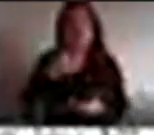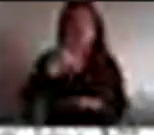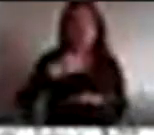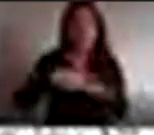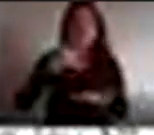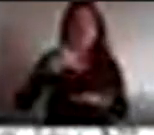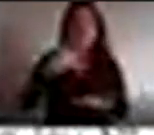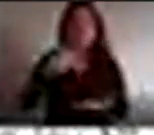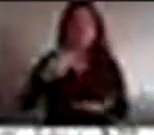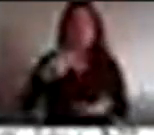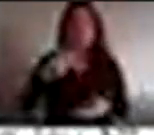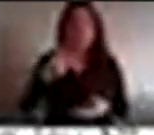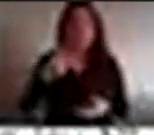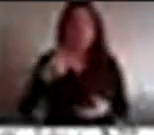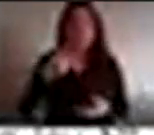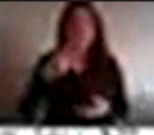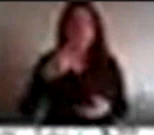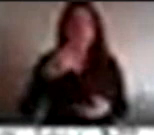de invalidez y